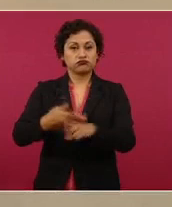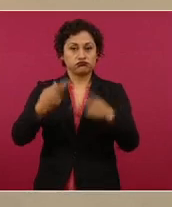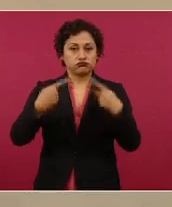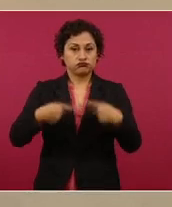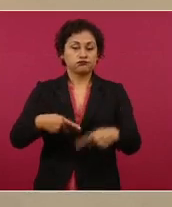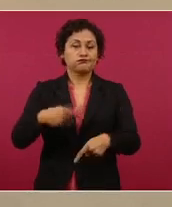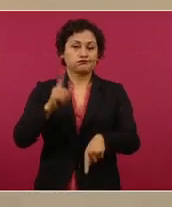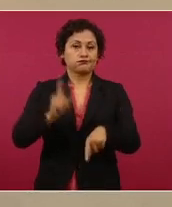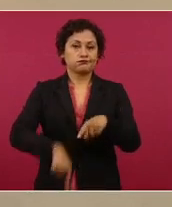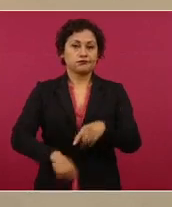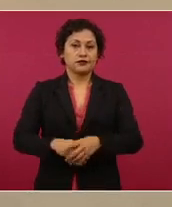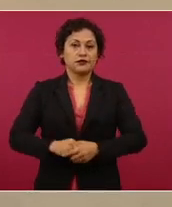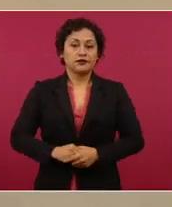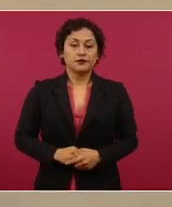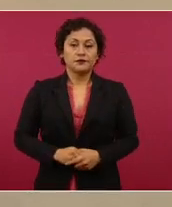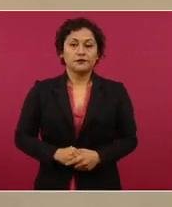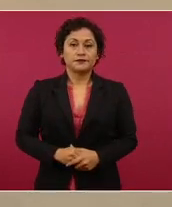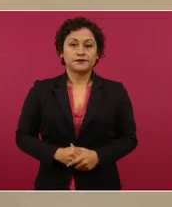personas. Siguiente.